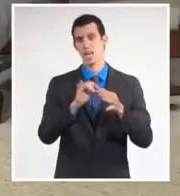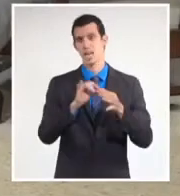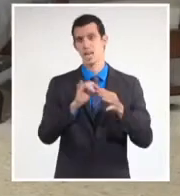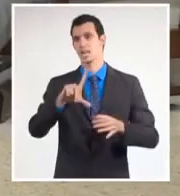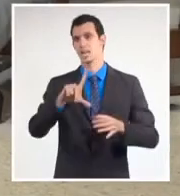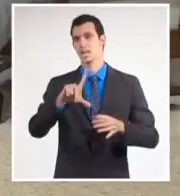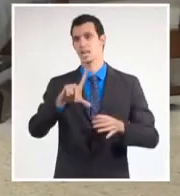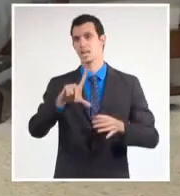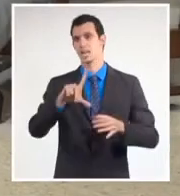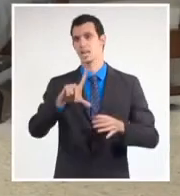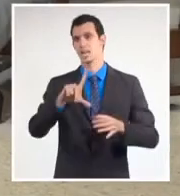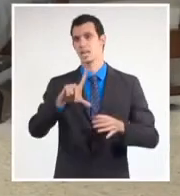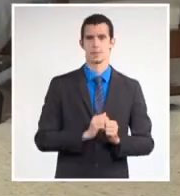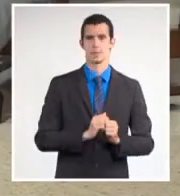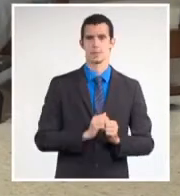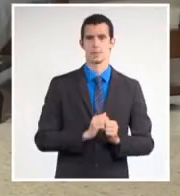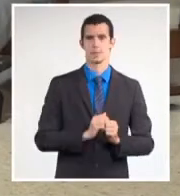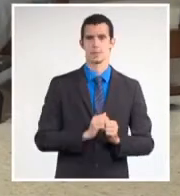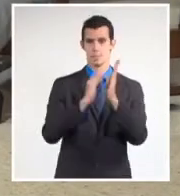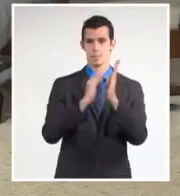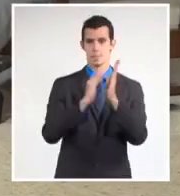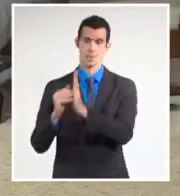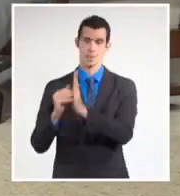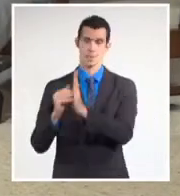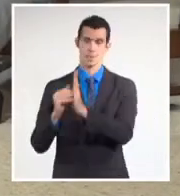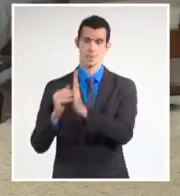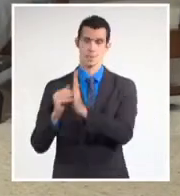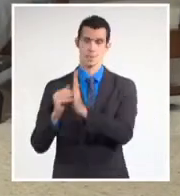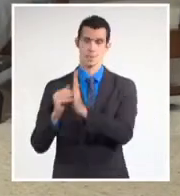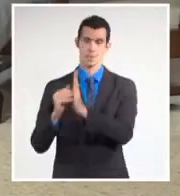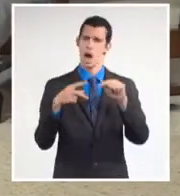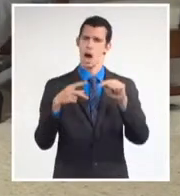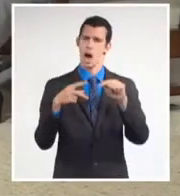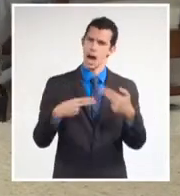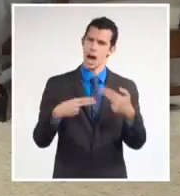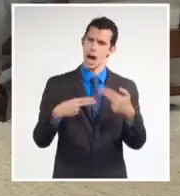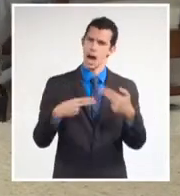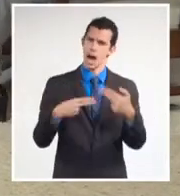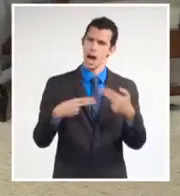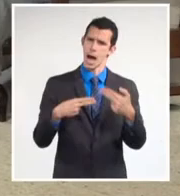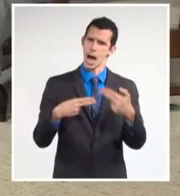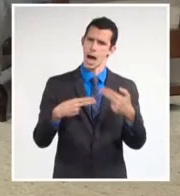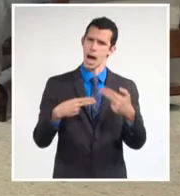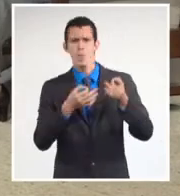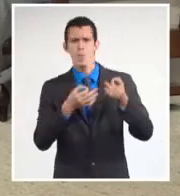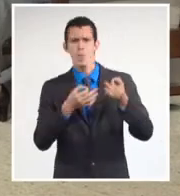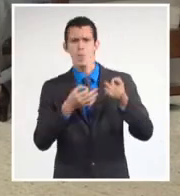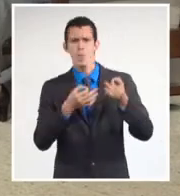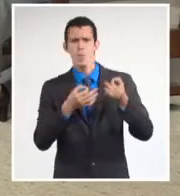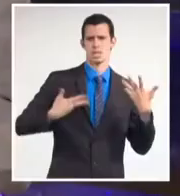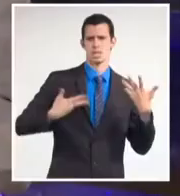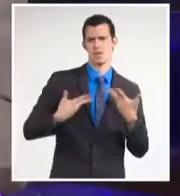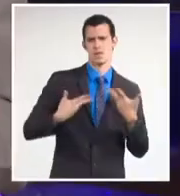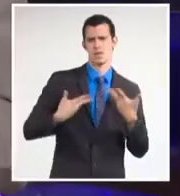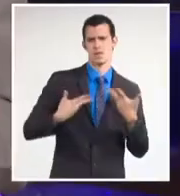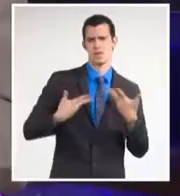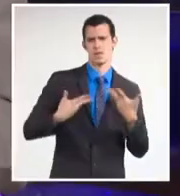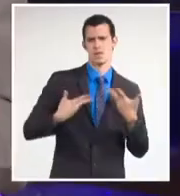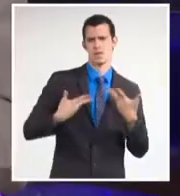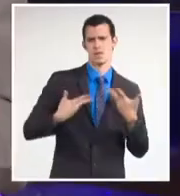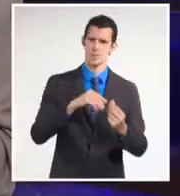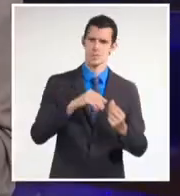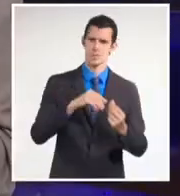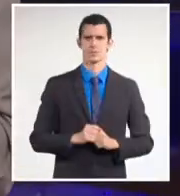revitalizando actividades importantes, sobre todo para la empresa estatal socialista como